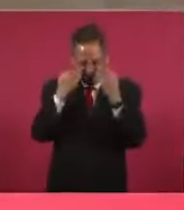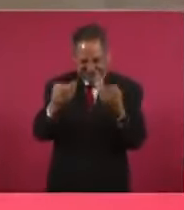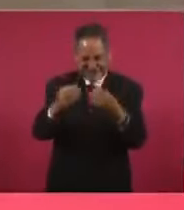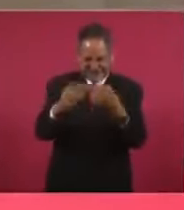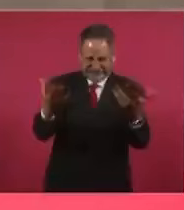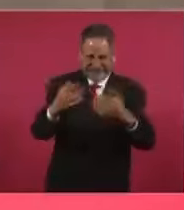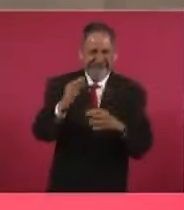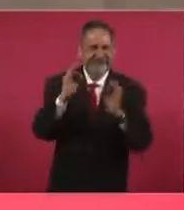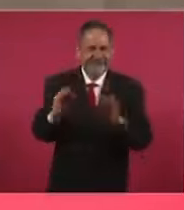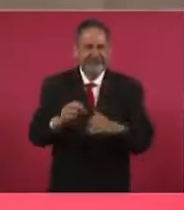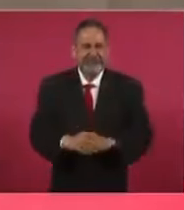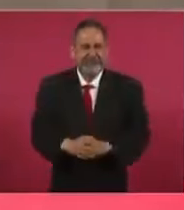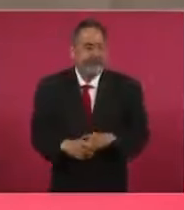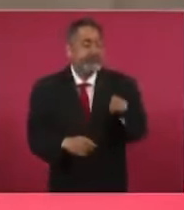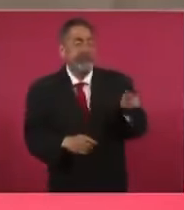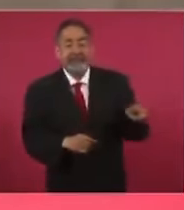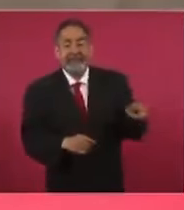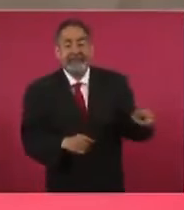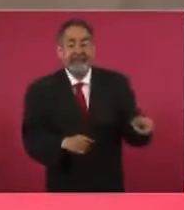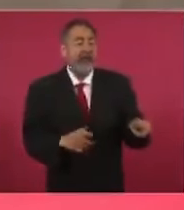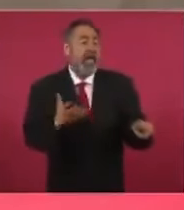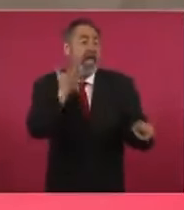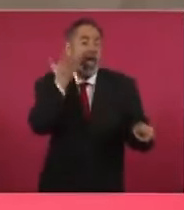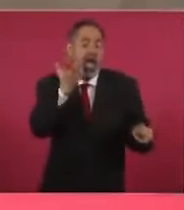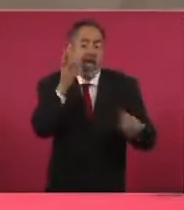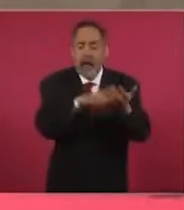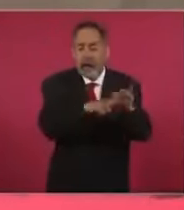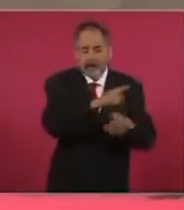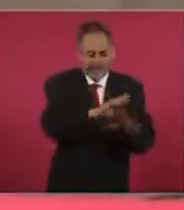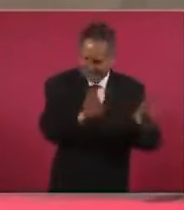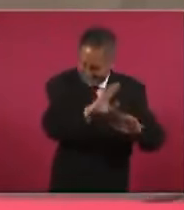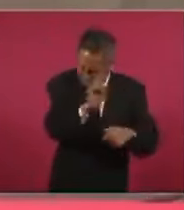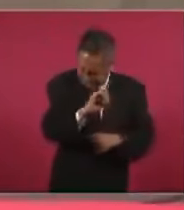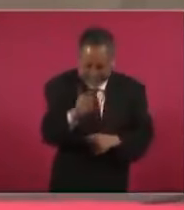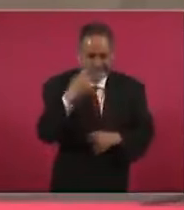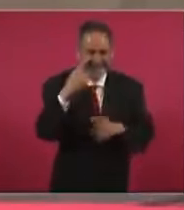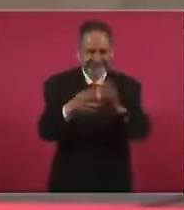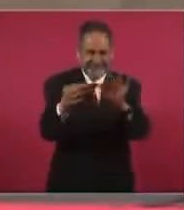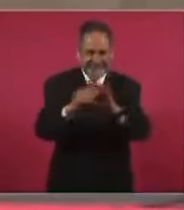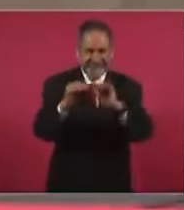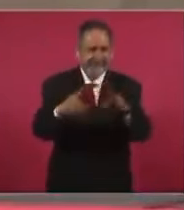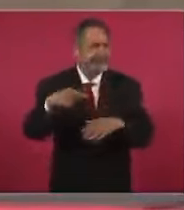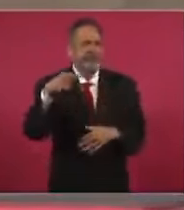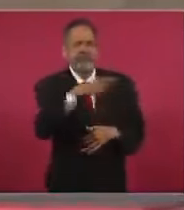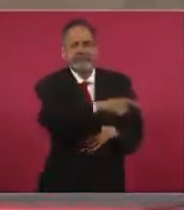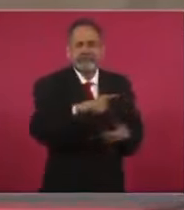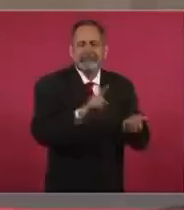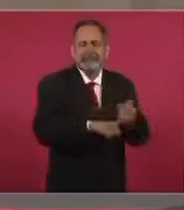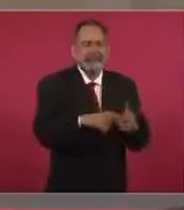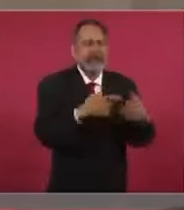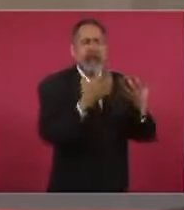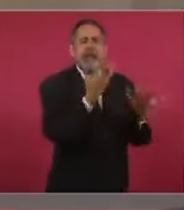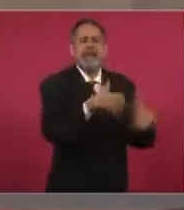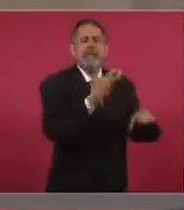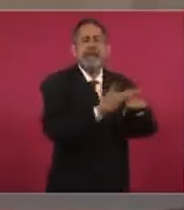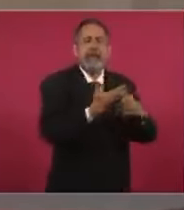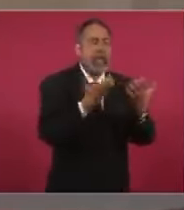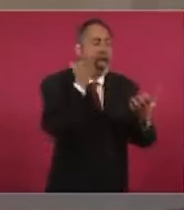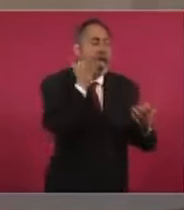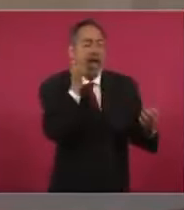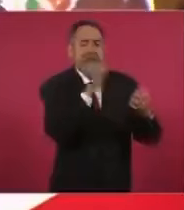si no van a creer que es una encuesta esas que hacía Massey Kohler